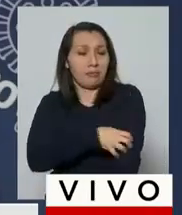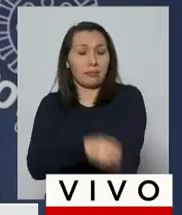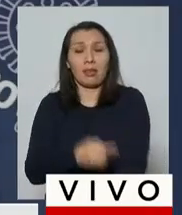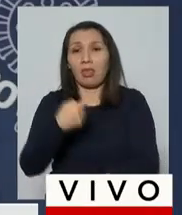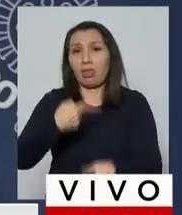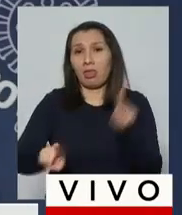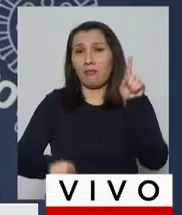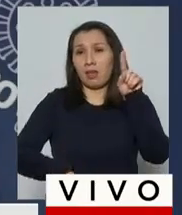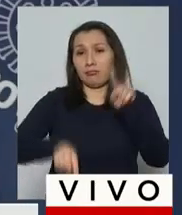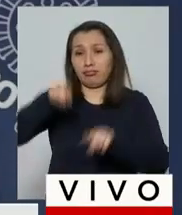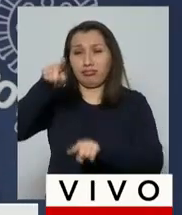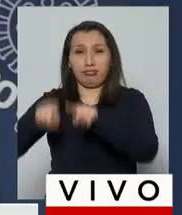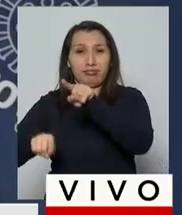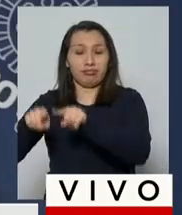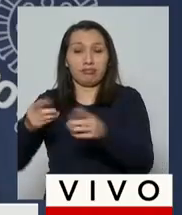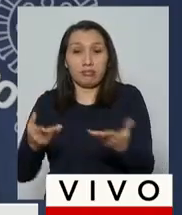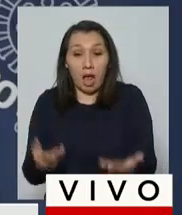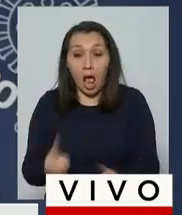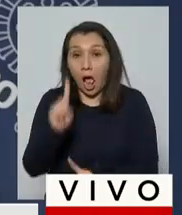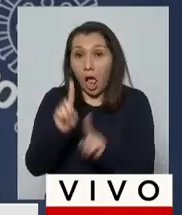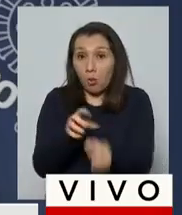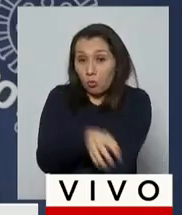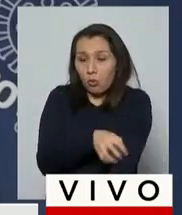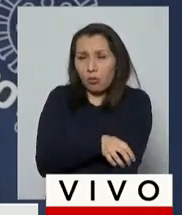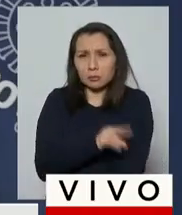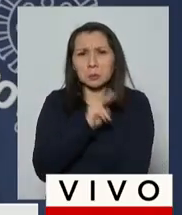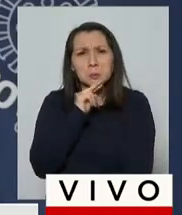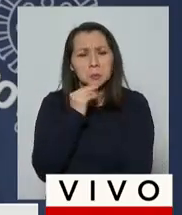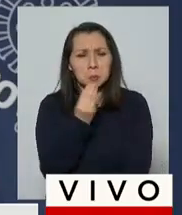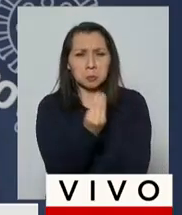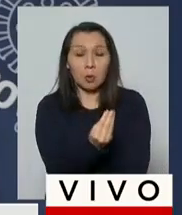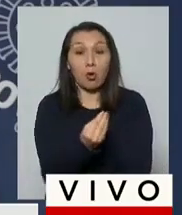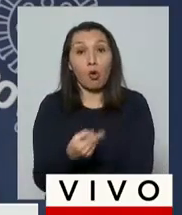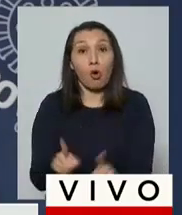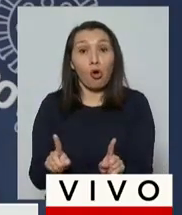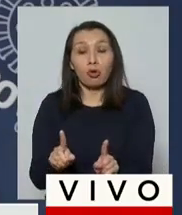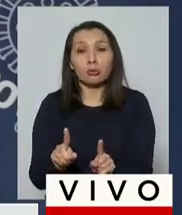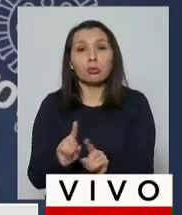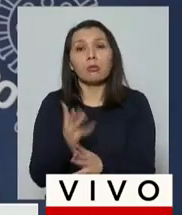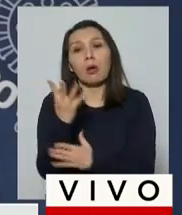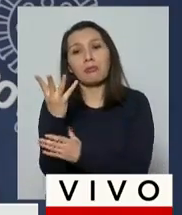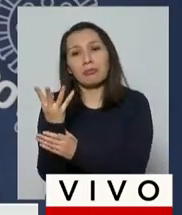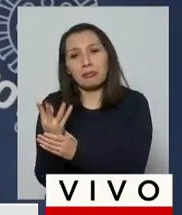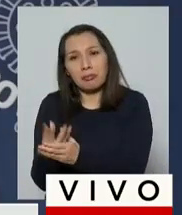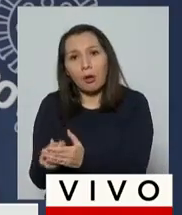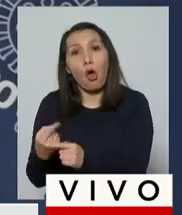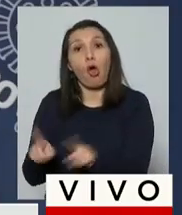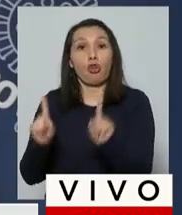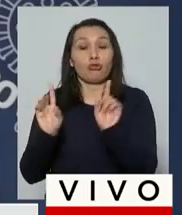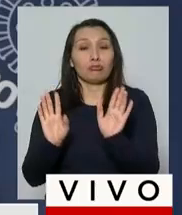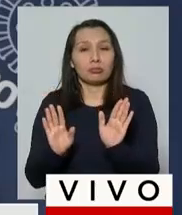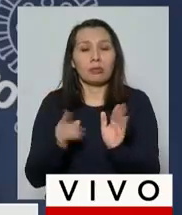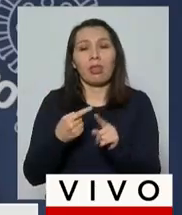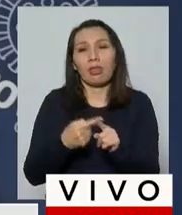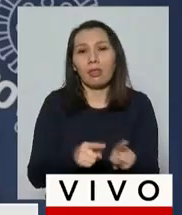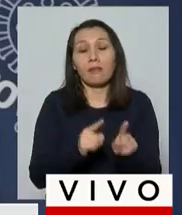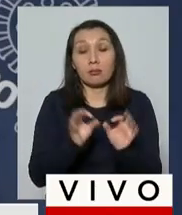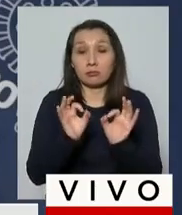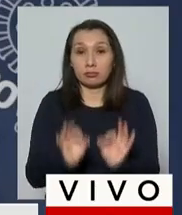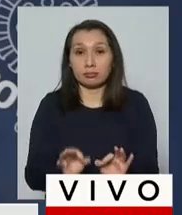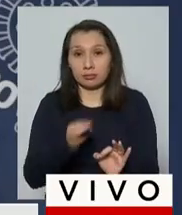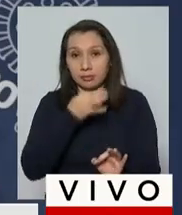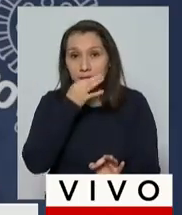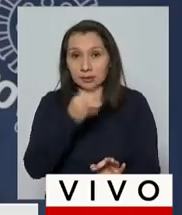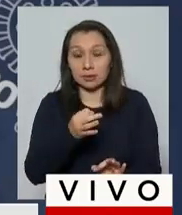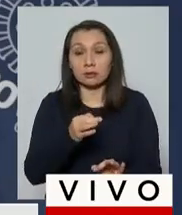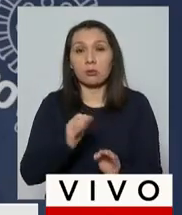del país donde todavía tenemos muy pocos casos, otras que están saliendo, como he mencionado, señalé que